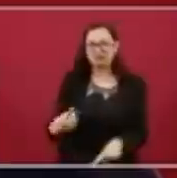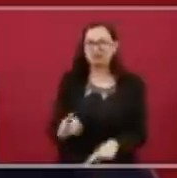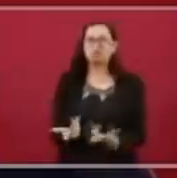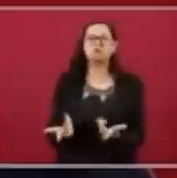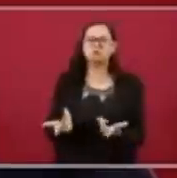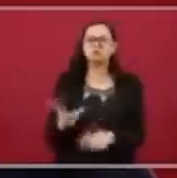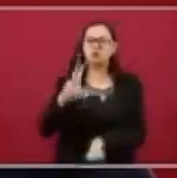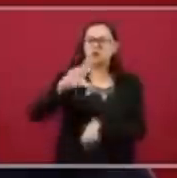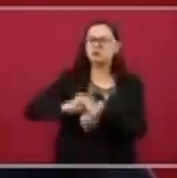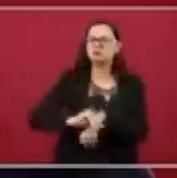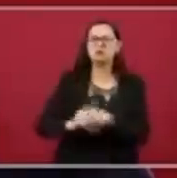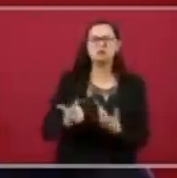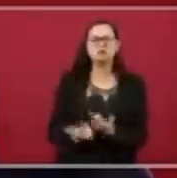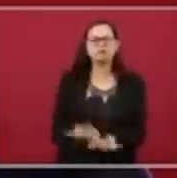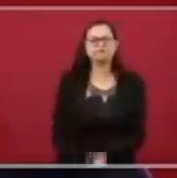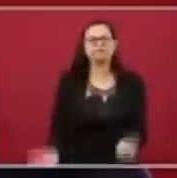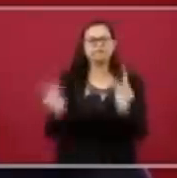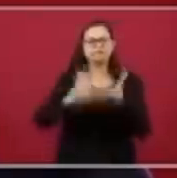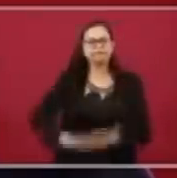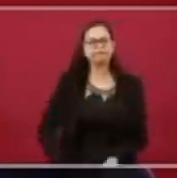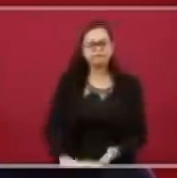violencia